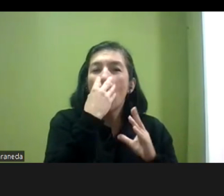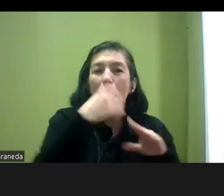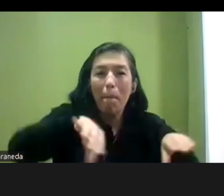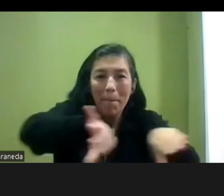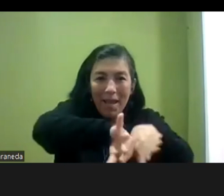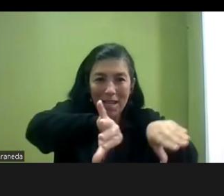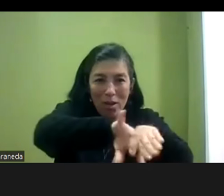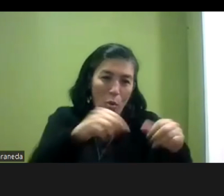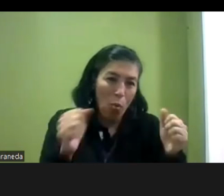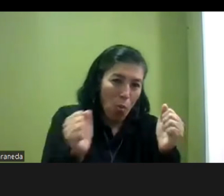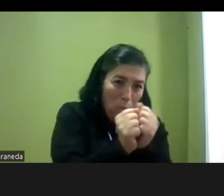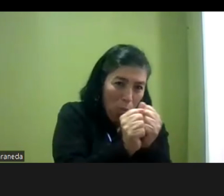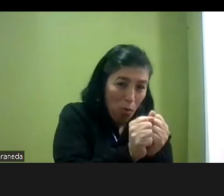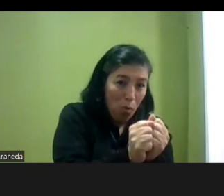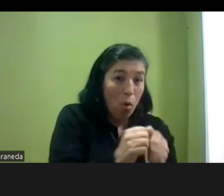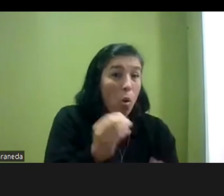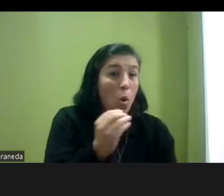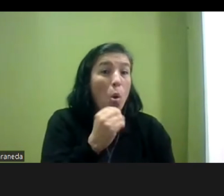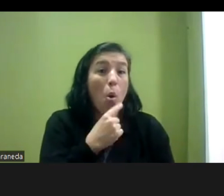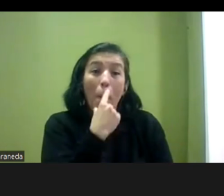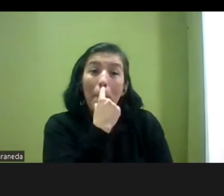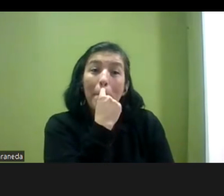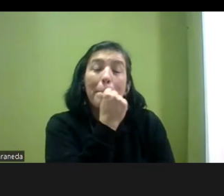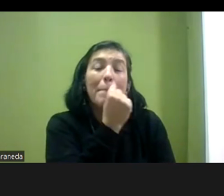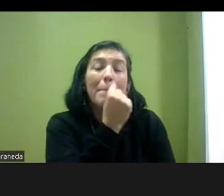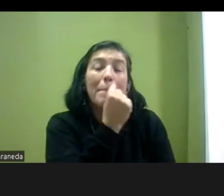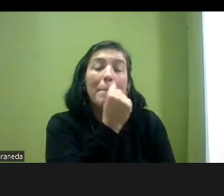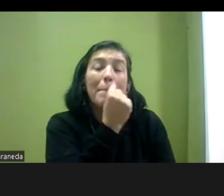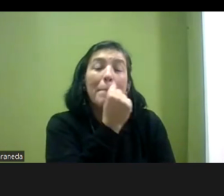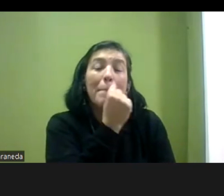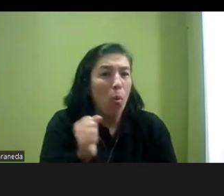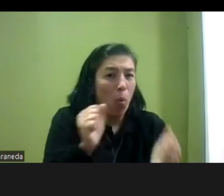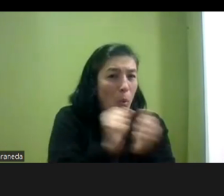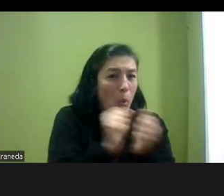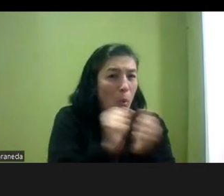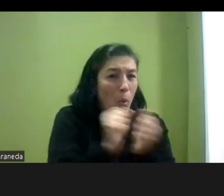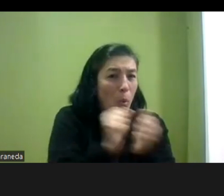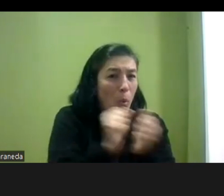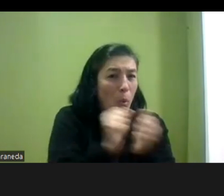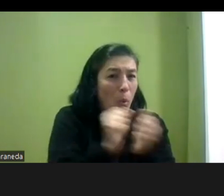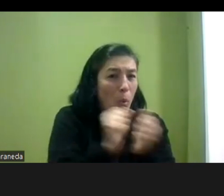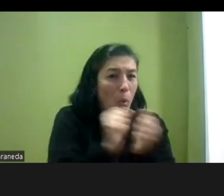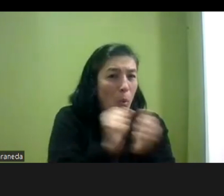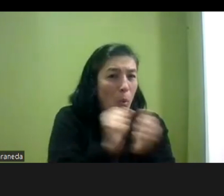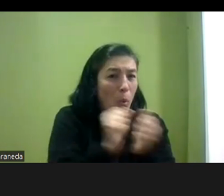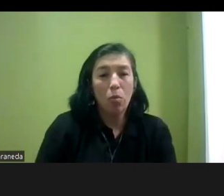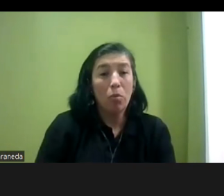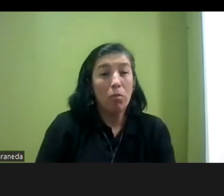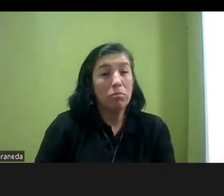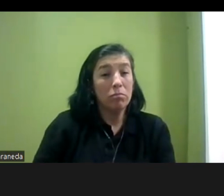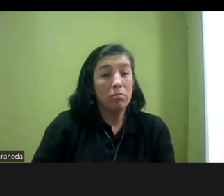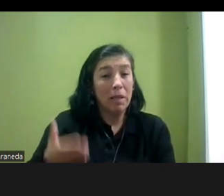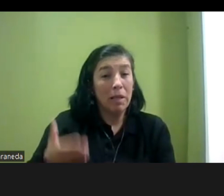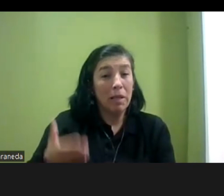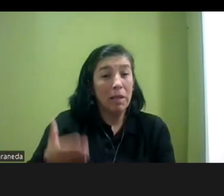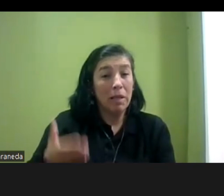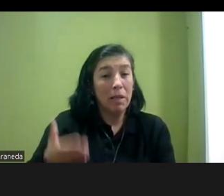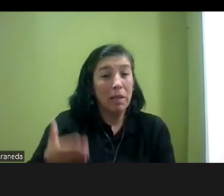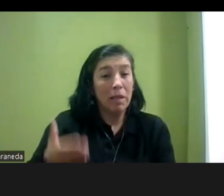o picos de pelícanos, o en tiempos más antiguos incluso, más tirado